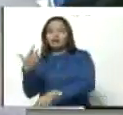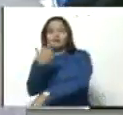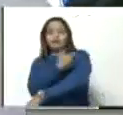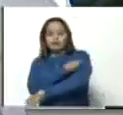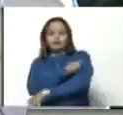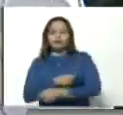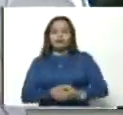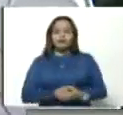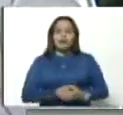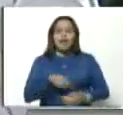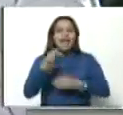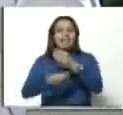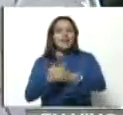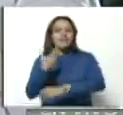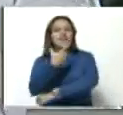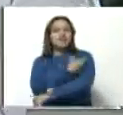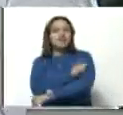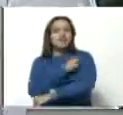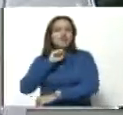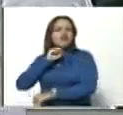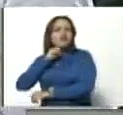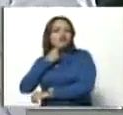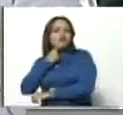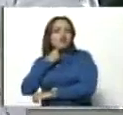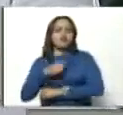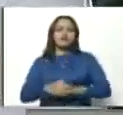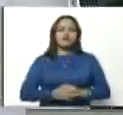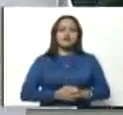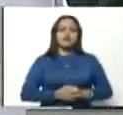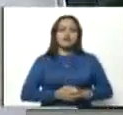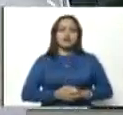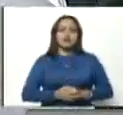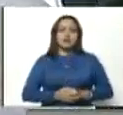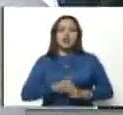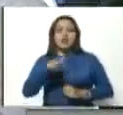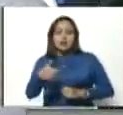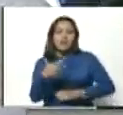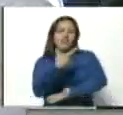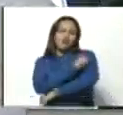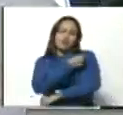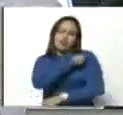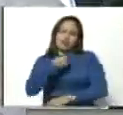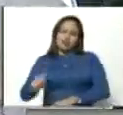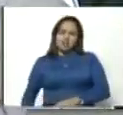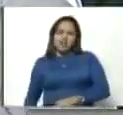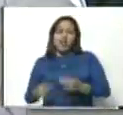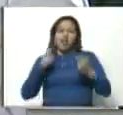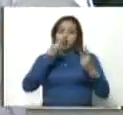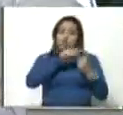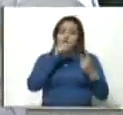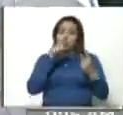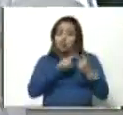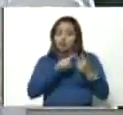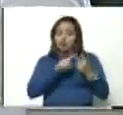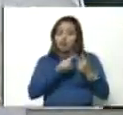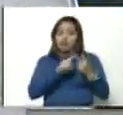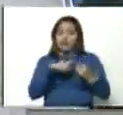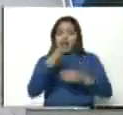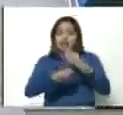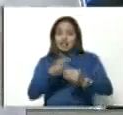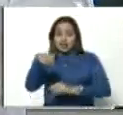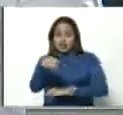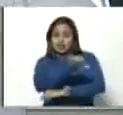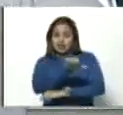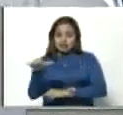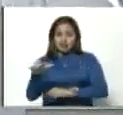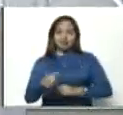es la vacuna que adquirimos para el refuerzo, y también estamos colocando Sinopharm. Esas son las dos vacunas que estamos colocando esta semana y la que vamos a colocar, como usted